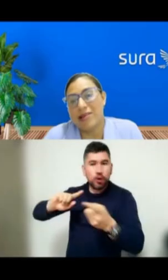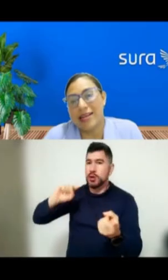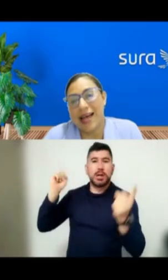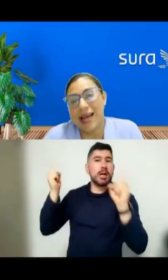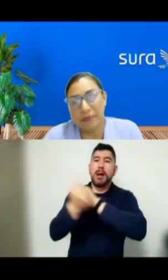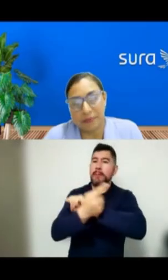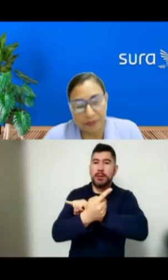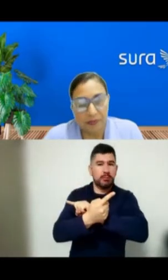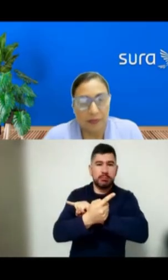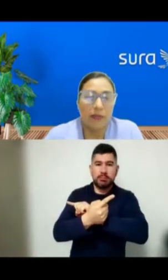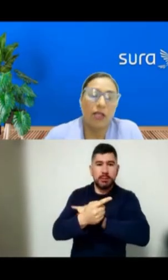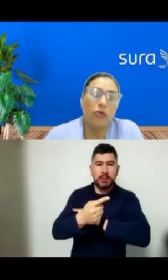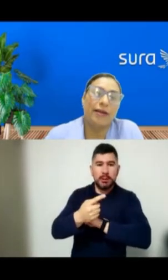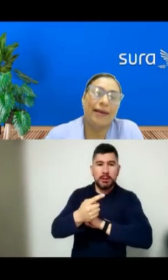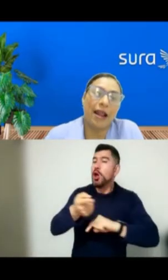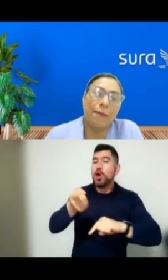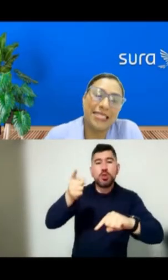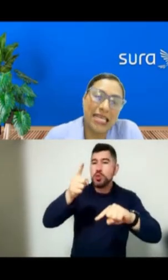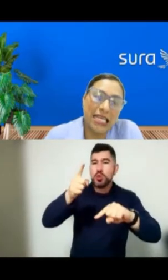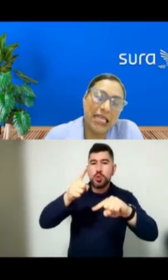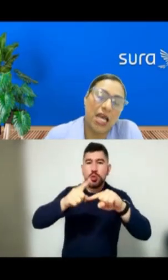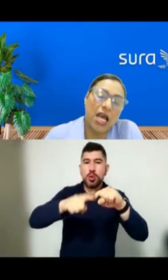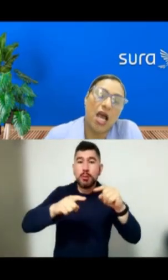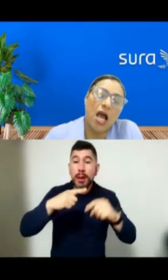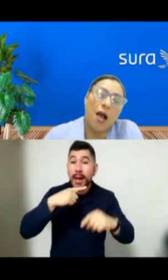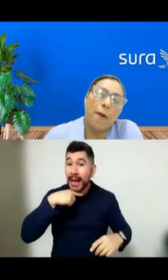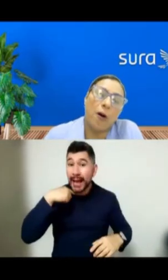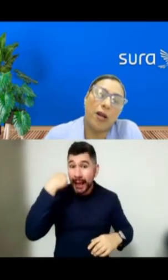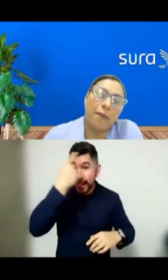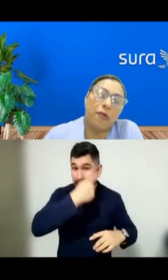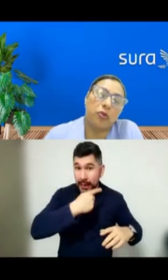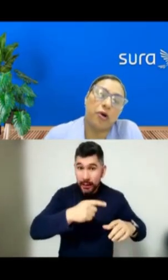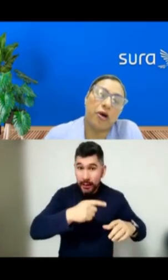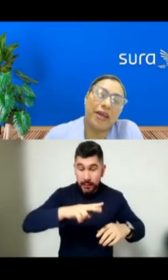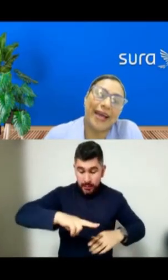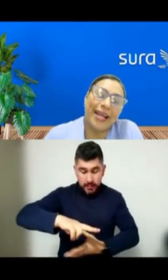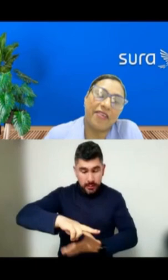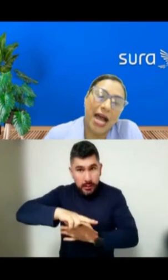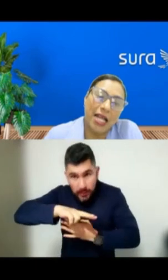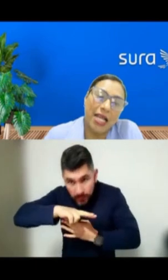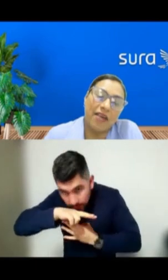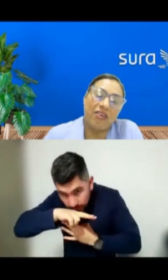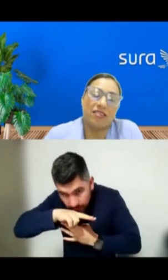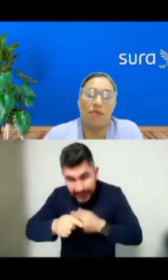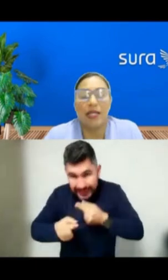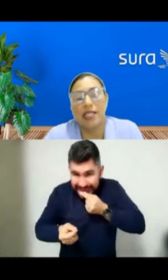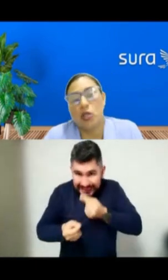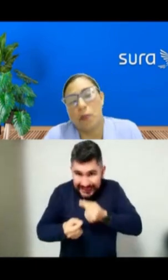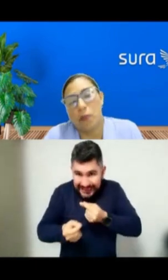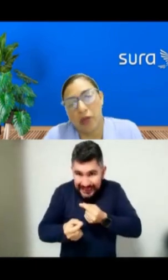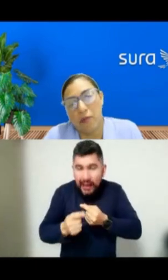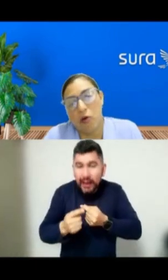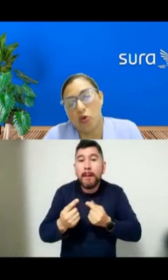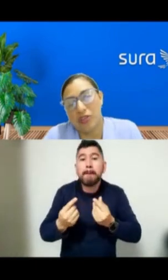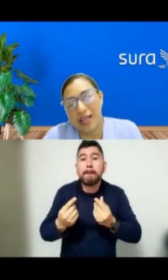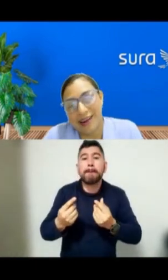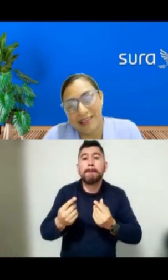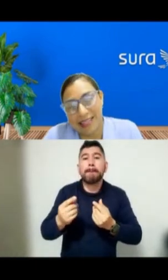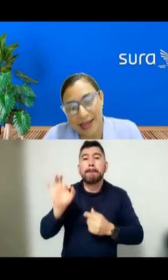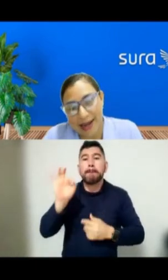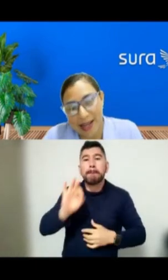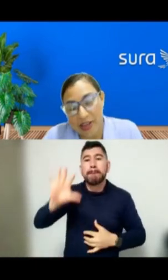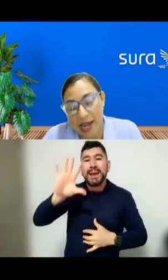Nosotros no debemos acercar nuestra cara al paciente porque pronto puede haber carga viral y que fácilmente nos